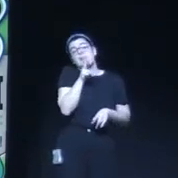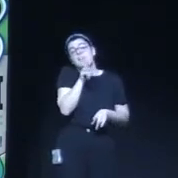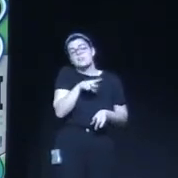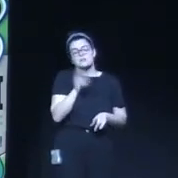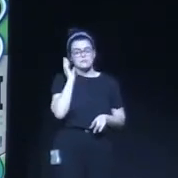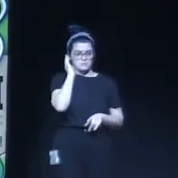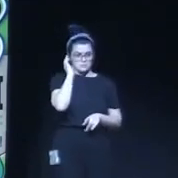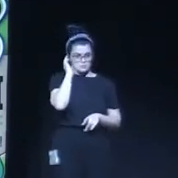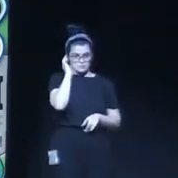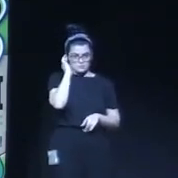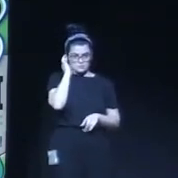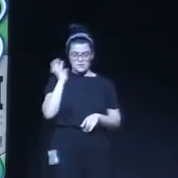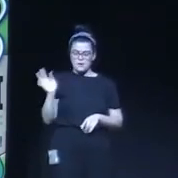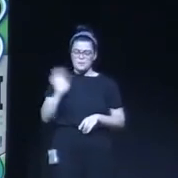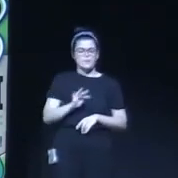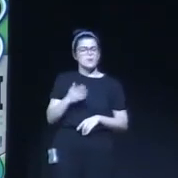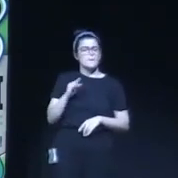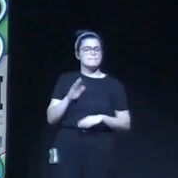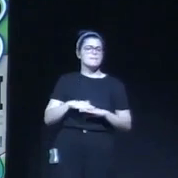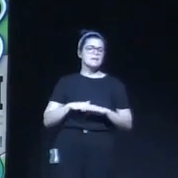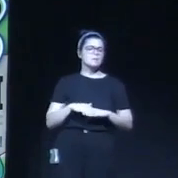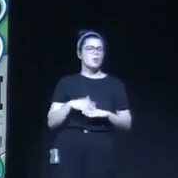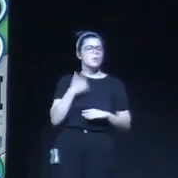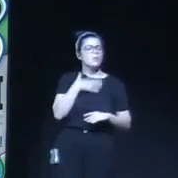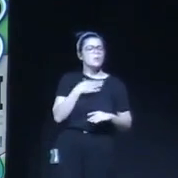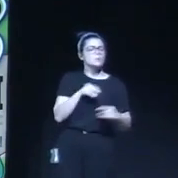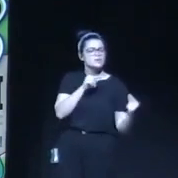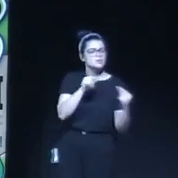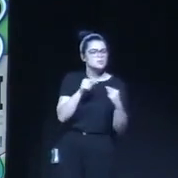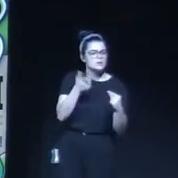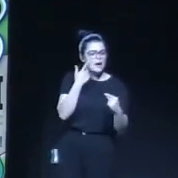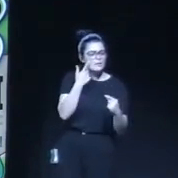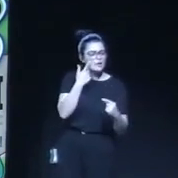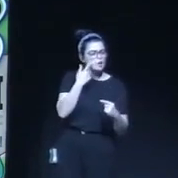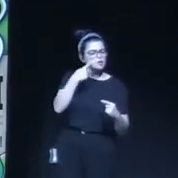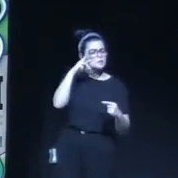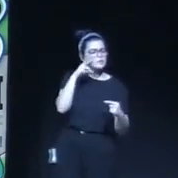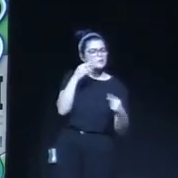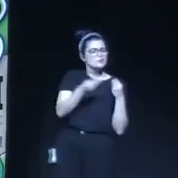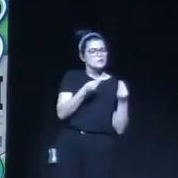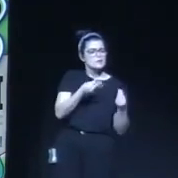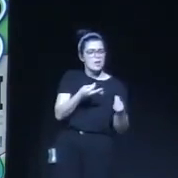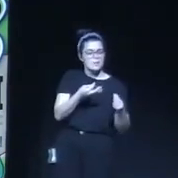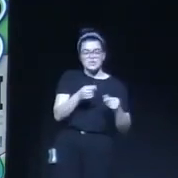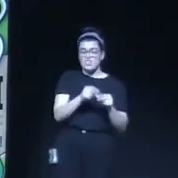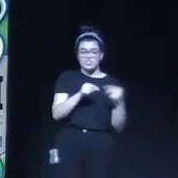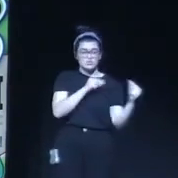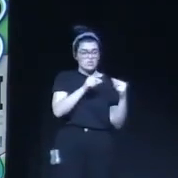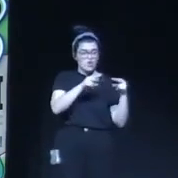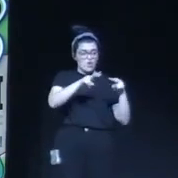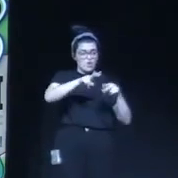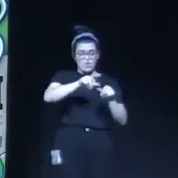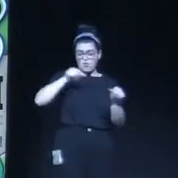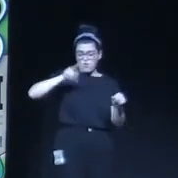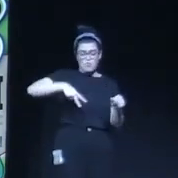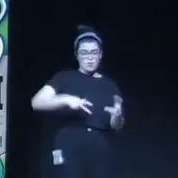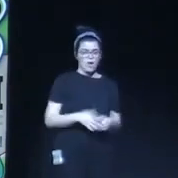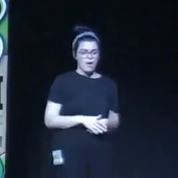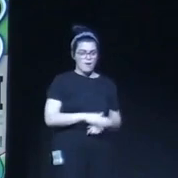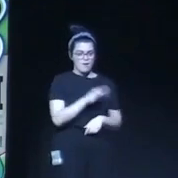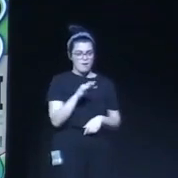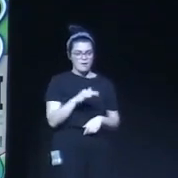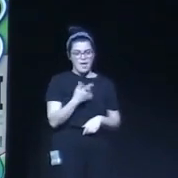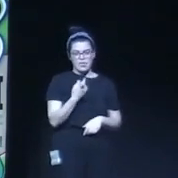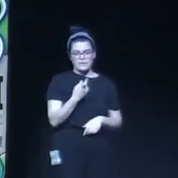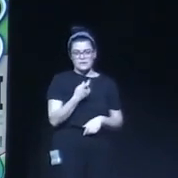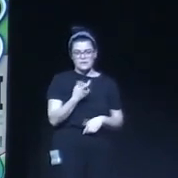Discutible, ¿no? Que se puede discutir a ver qué pasa, qué no pasa con expertos. Todavía no se discute no está. Nunca, ¿verdad? No se discute nunca. No, eso no está. Además, eso